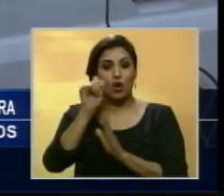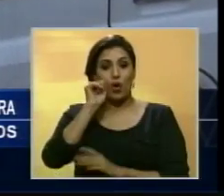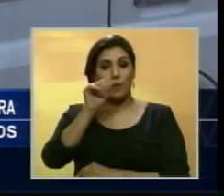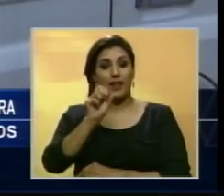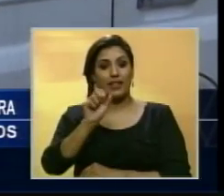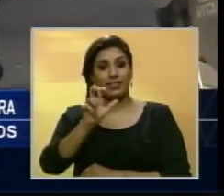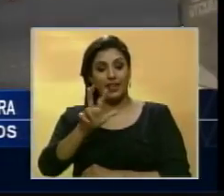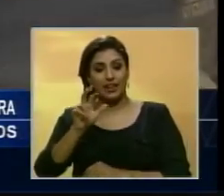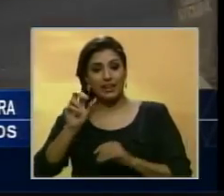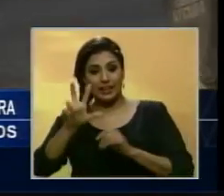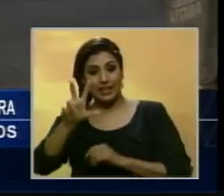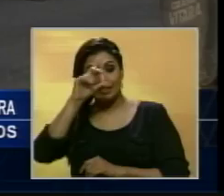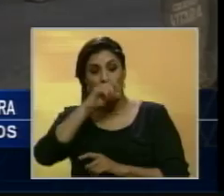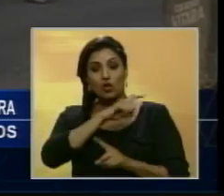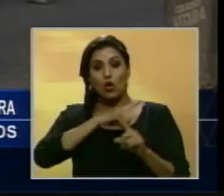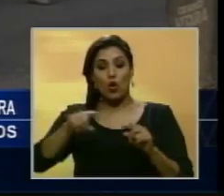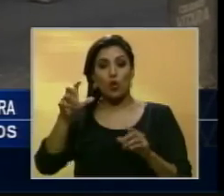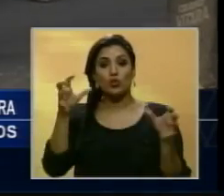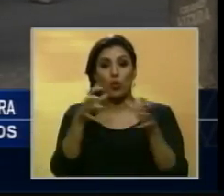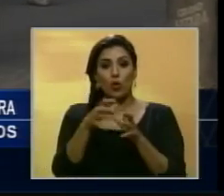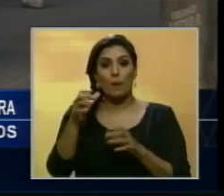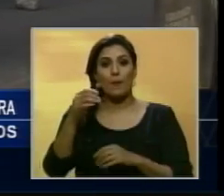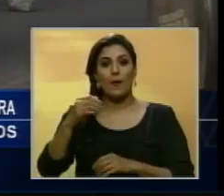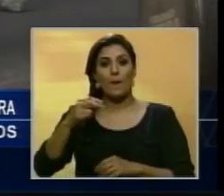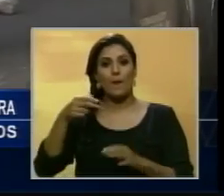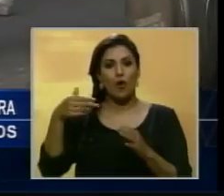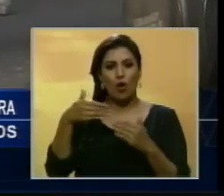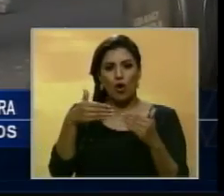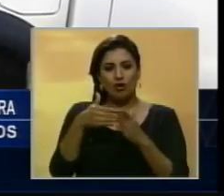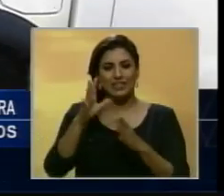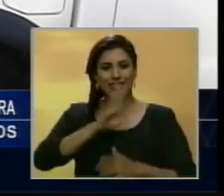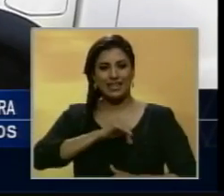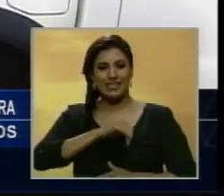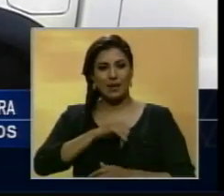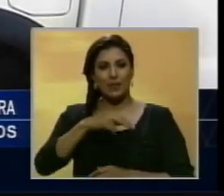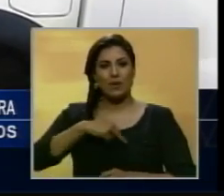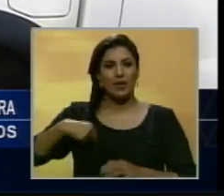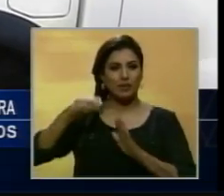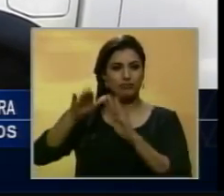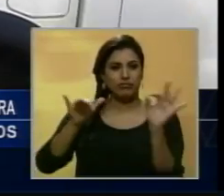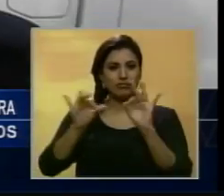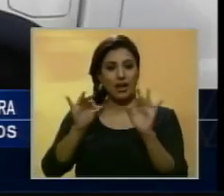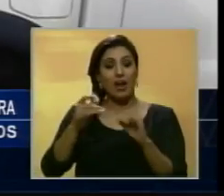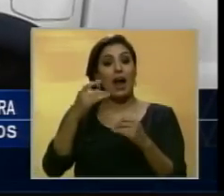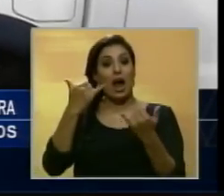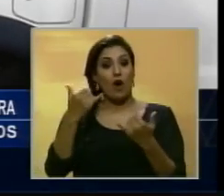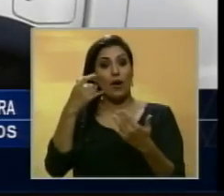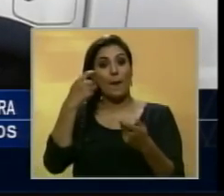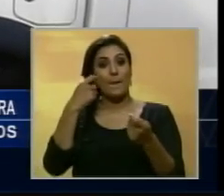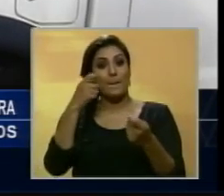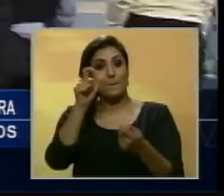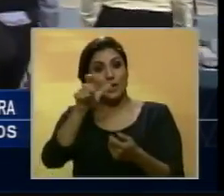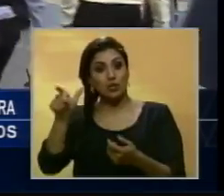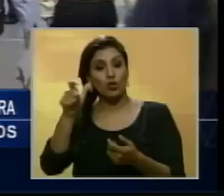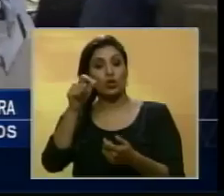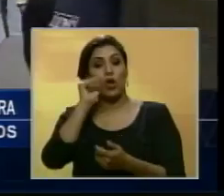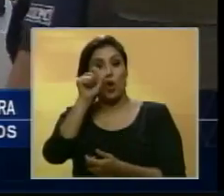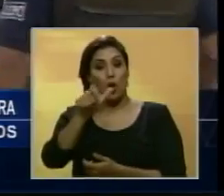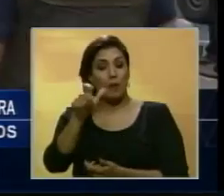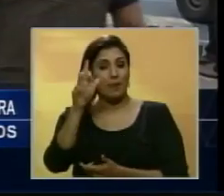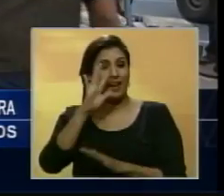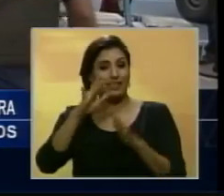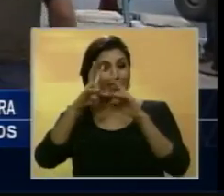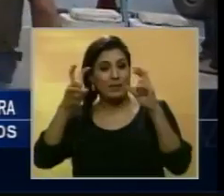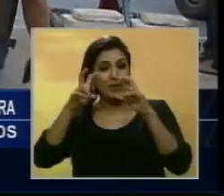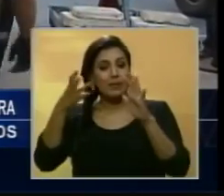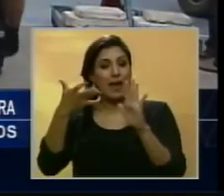Joseán Simosa, de 33, y comisiones mixtas de la División contra Bandas y la División contra Hurtos. Según versión policial, los hombres eran